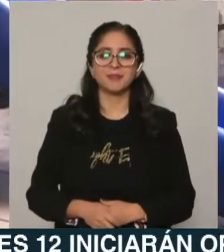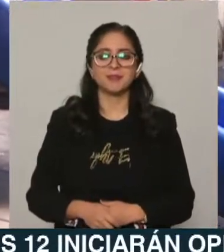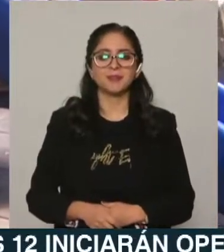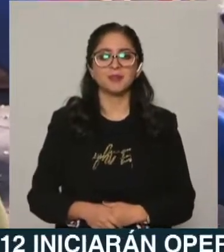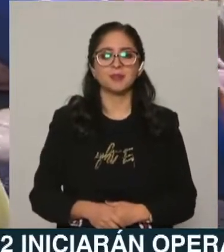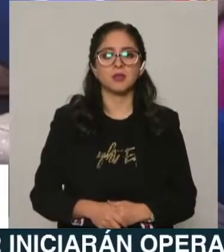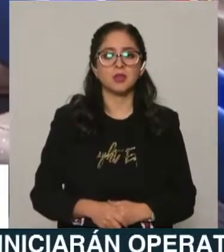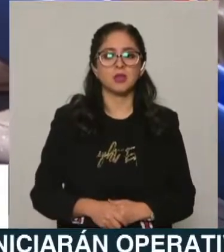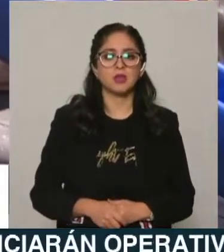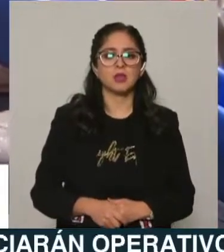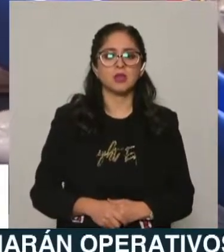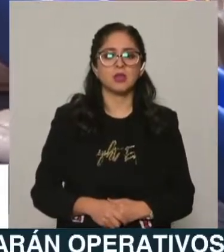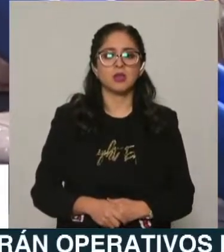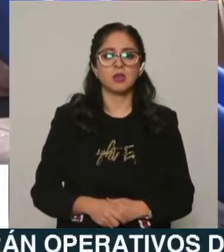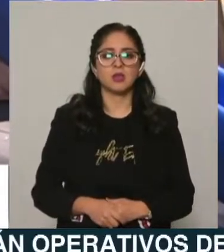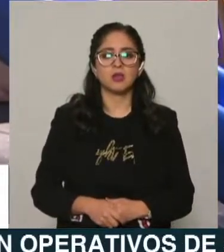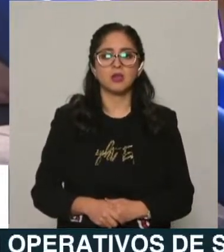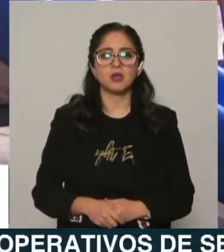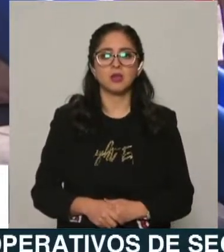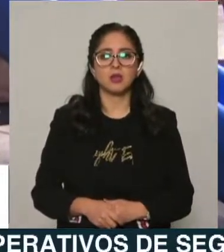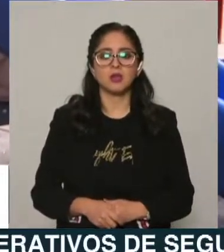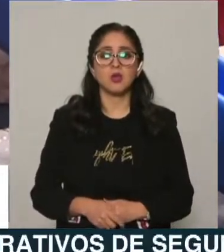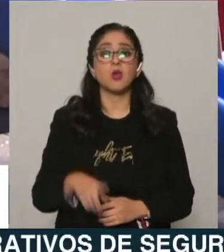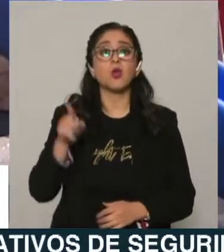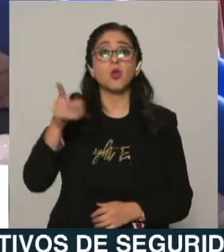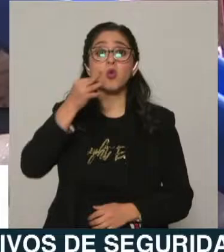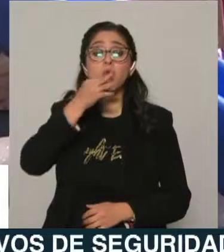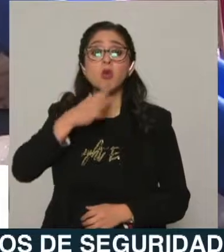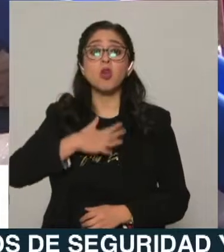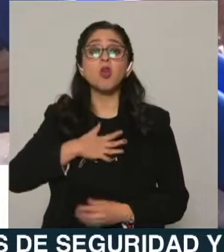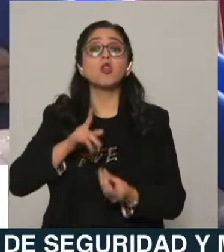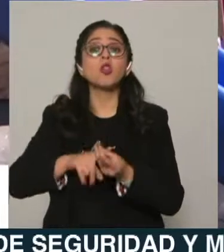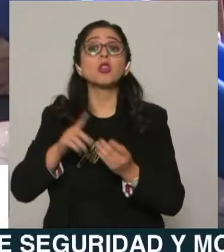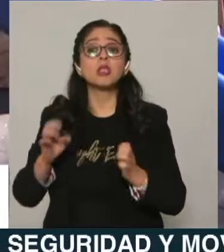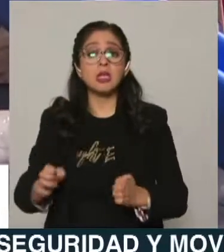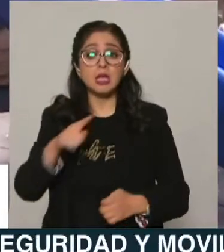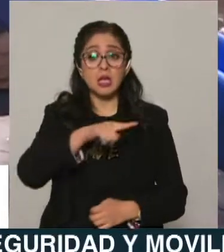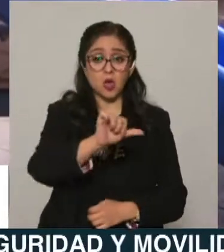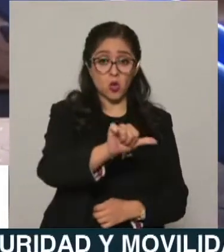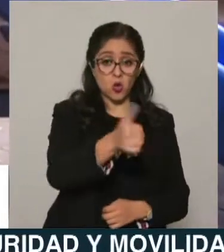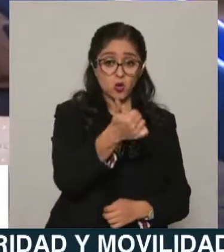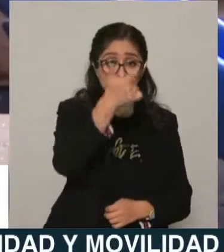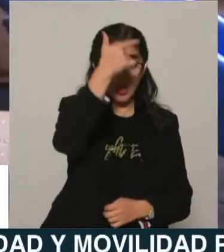Nos avisa dónde va, y como anoche, a las 11 de la noche dijo, voy para casa.